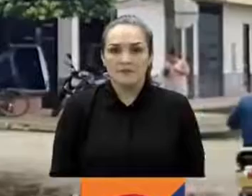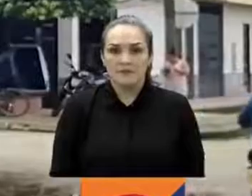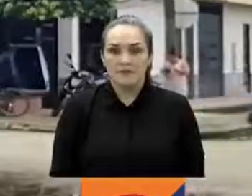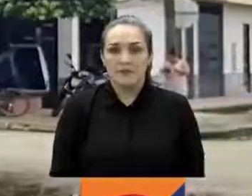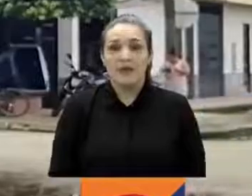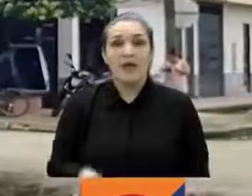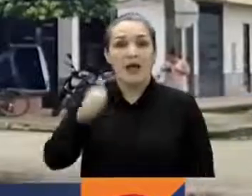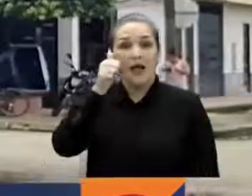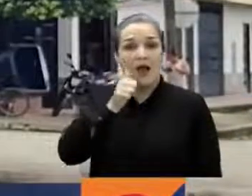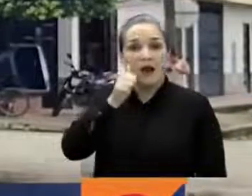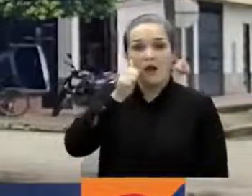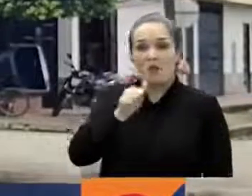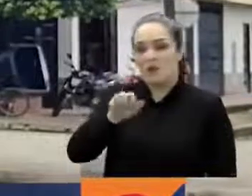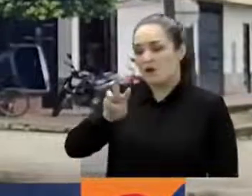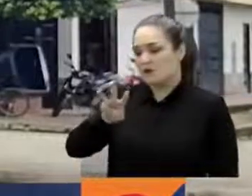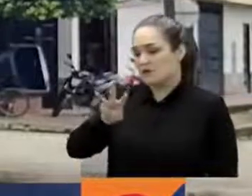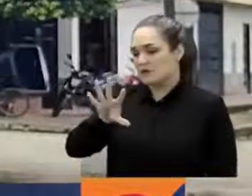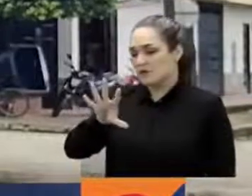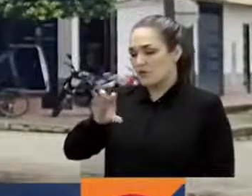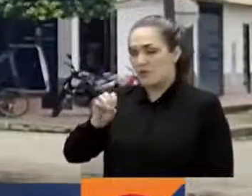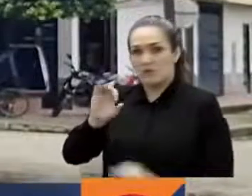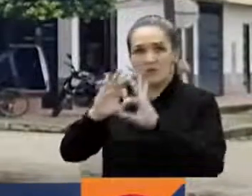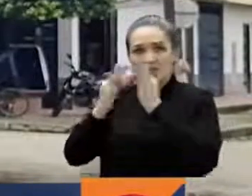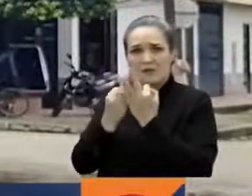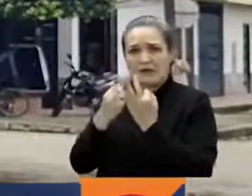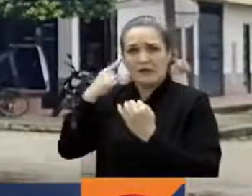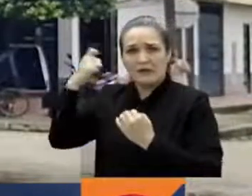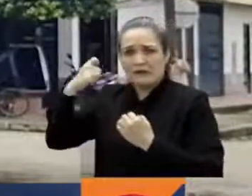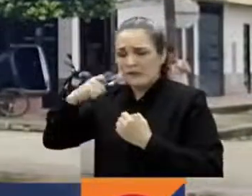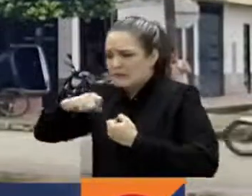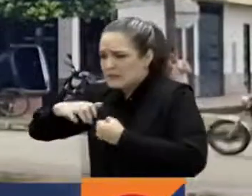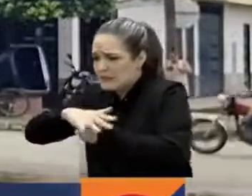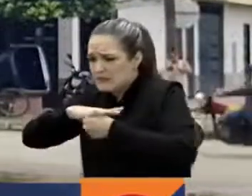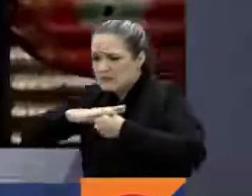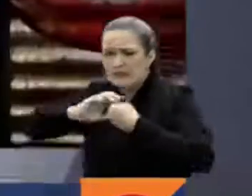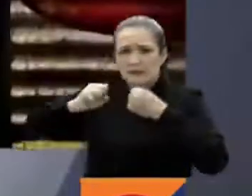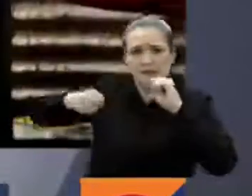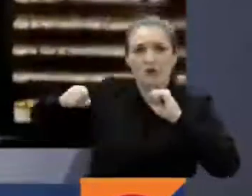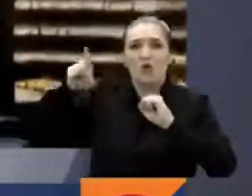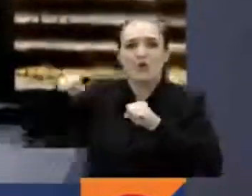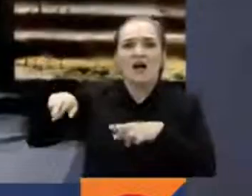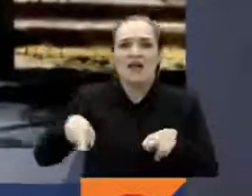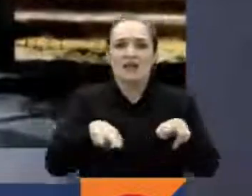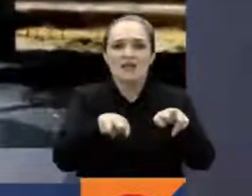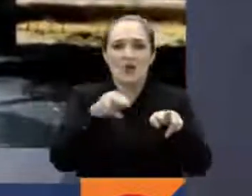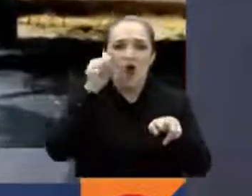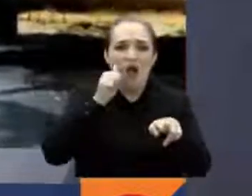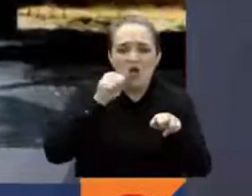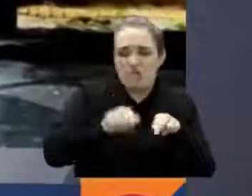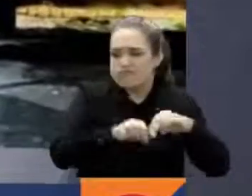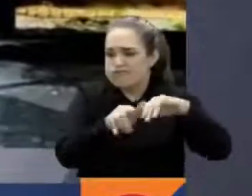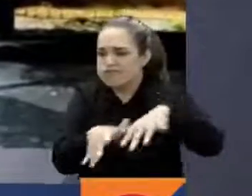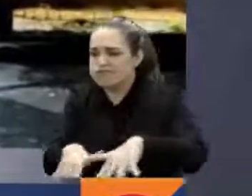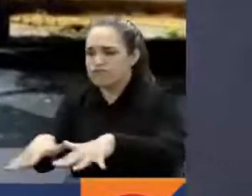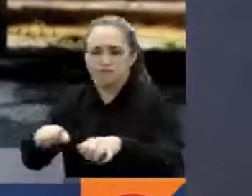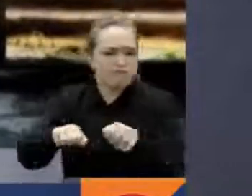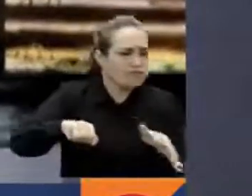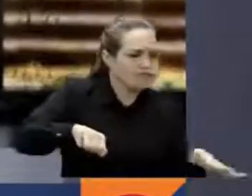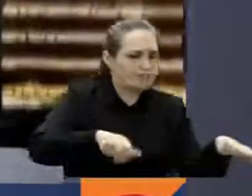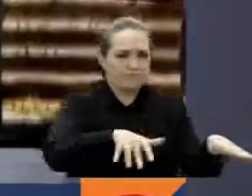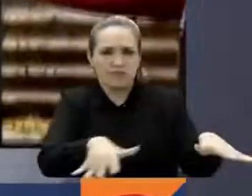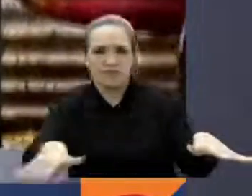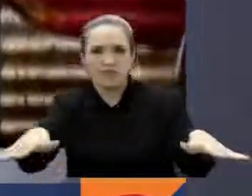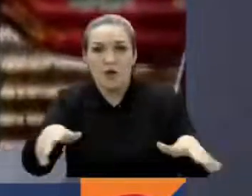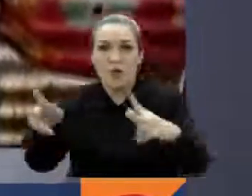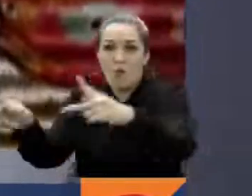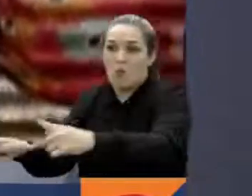En Arauca, más de 350 familias se encuentran en riesgo por el desbordamiento del río Arauca. Las zonas más afectadas son los sectores que están alrededor del